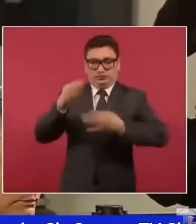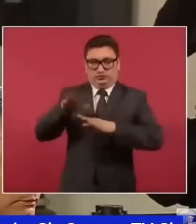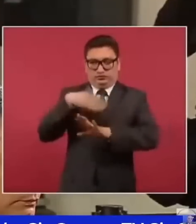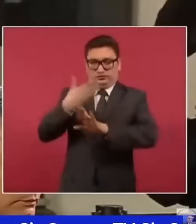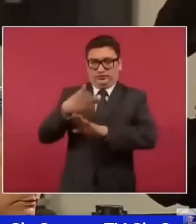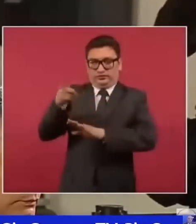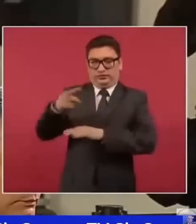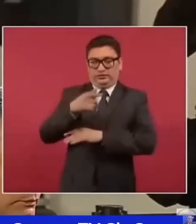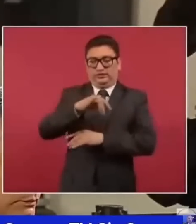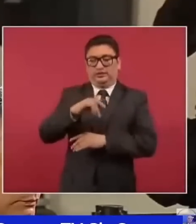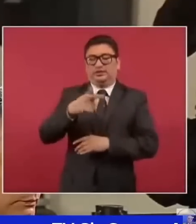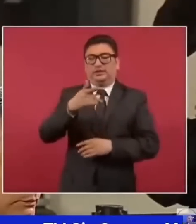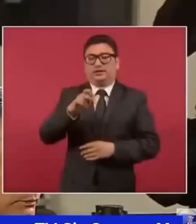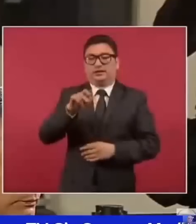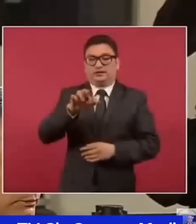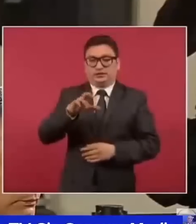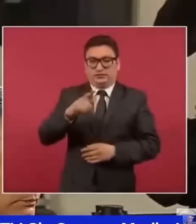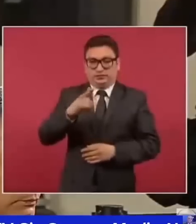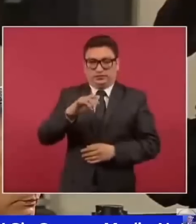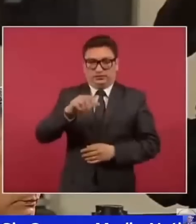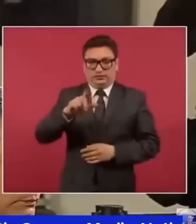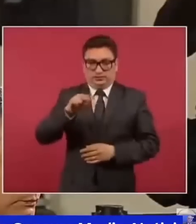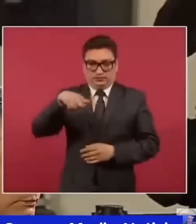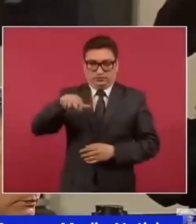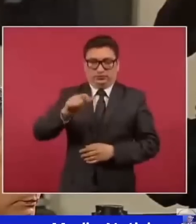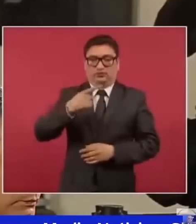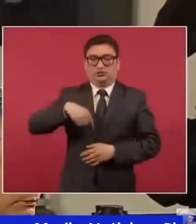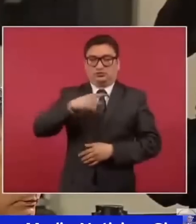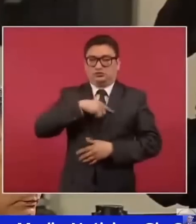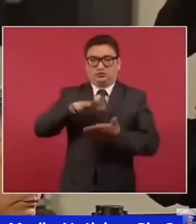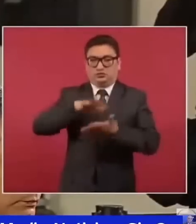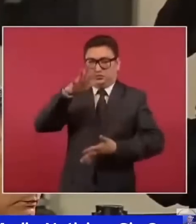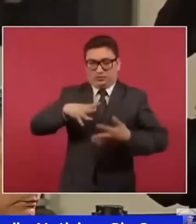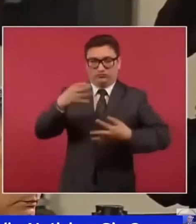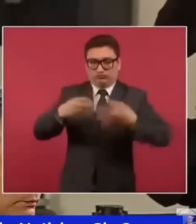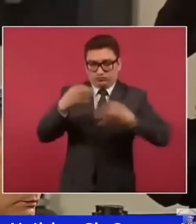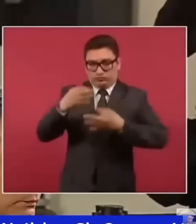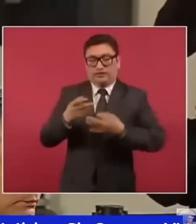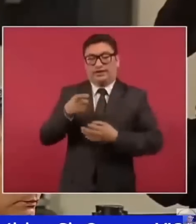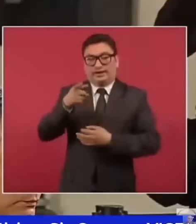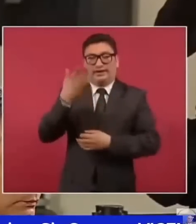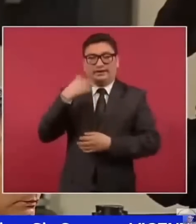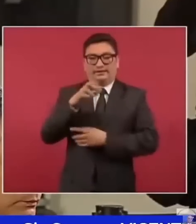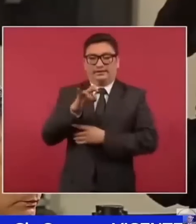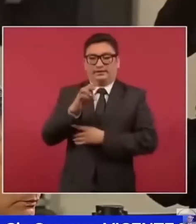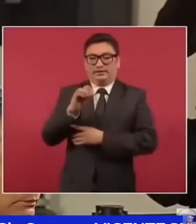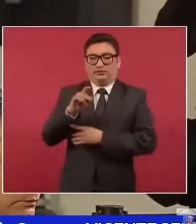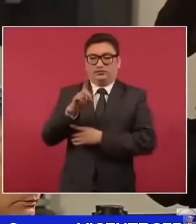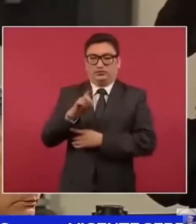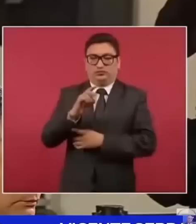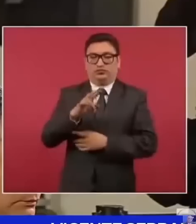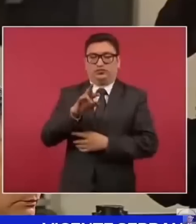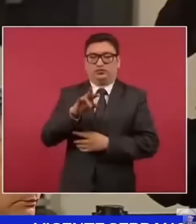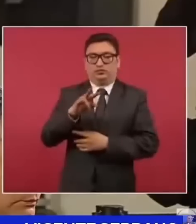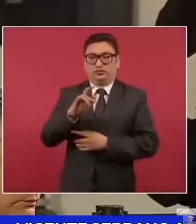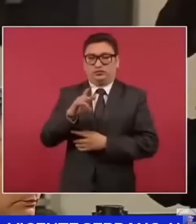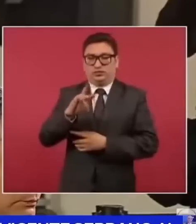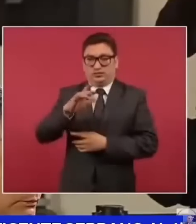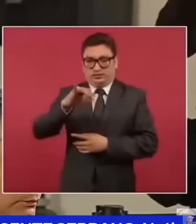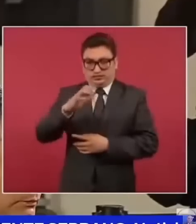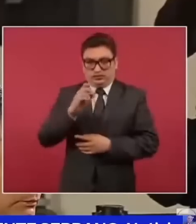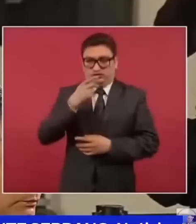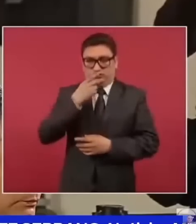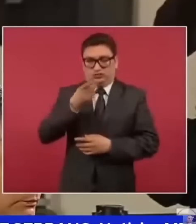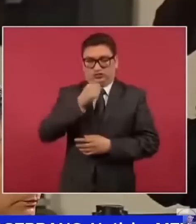Luna. Y estuvimos en la mayoría de las audiencias, algo que Raimundo Rivapalacio no hizo. Y creo que le caerían bien